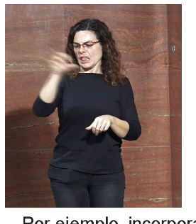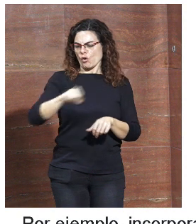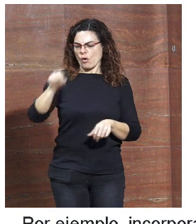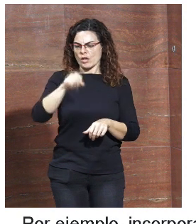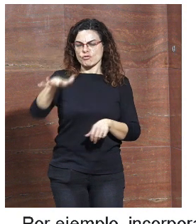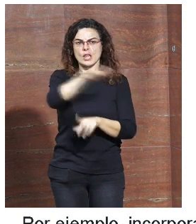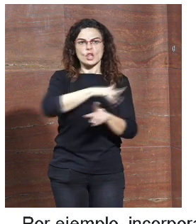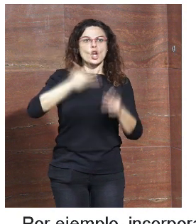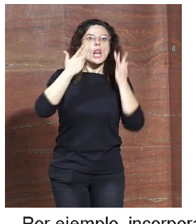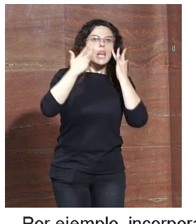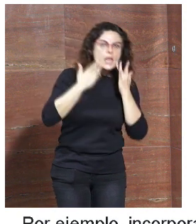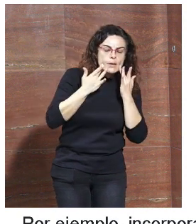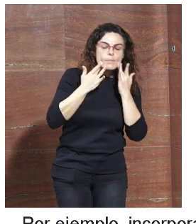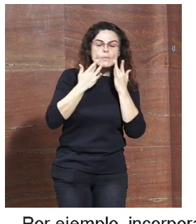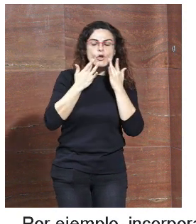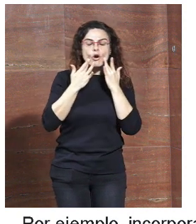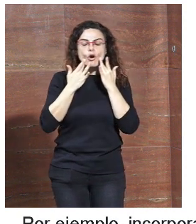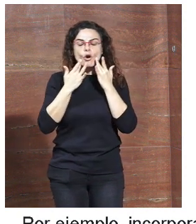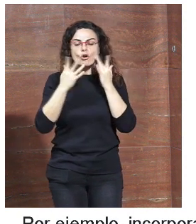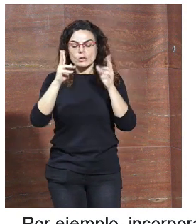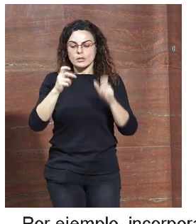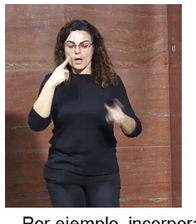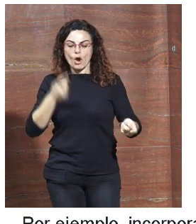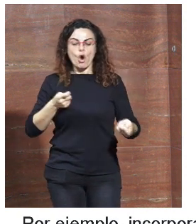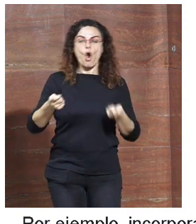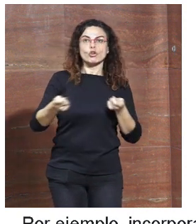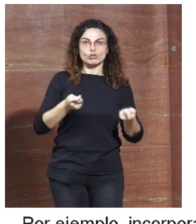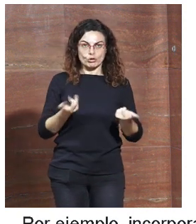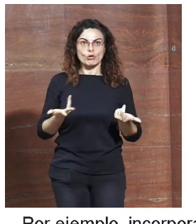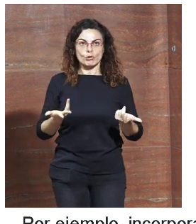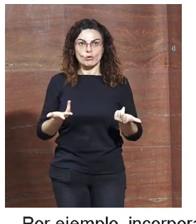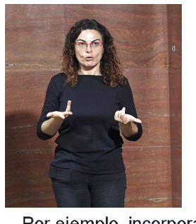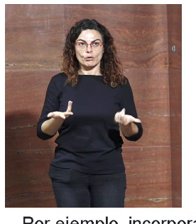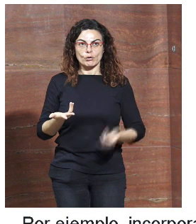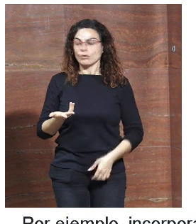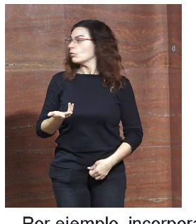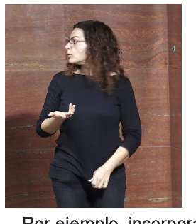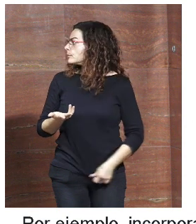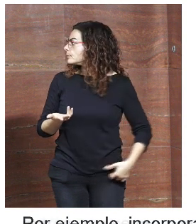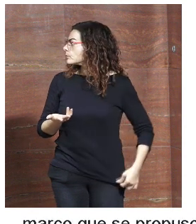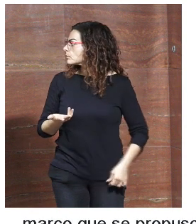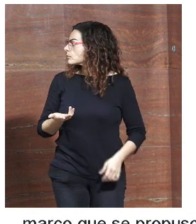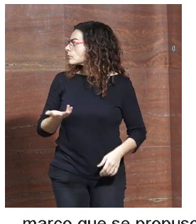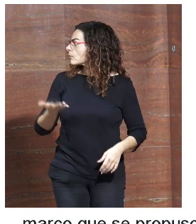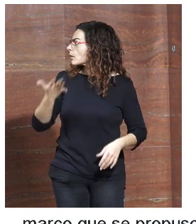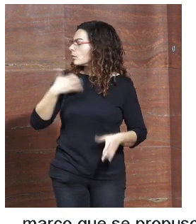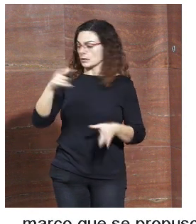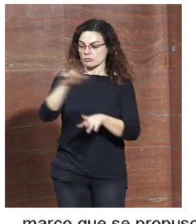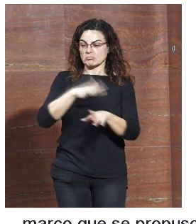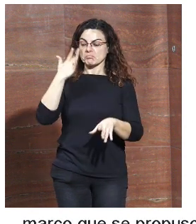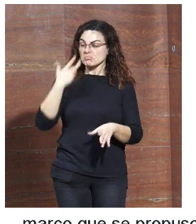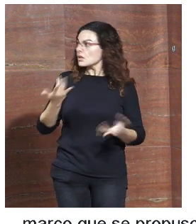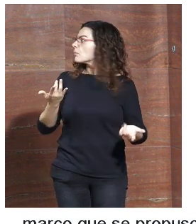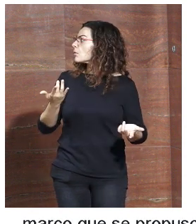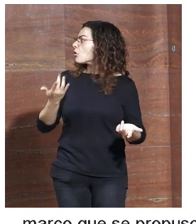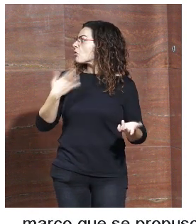limpio, que un entorno cuente con vigilancia natural, es decir, me ven, hay tiendas, hay ventanas, hay balcones, hay actividad, no son espacios monofuncionales que pueden